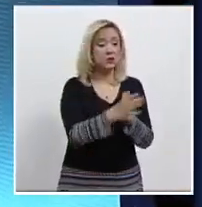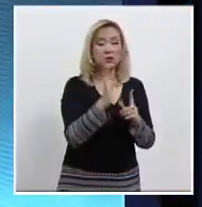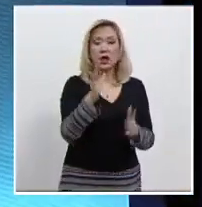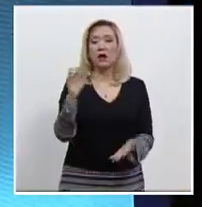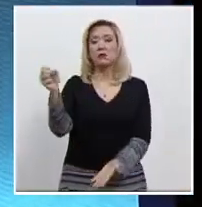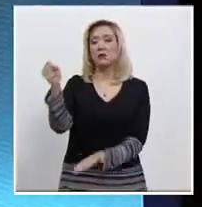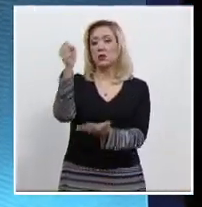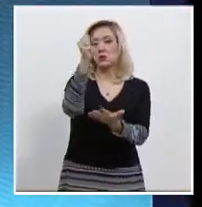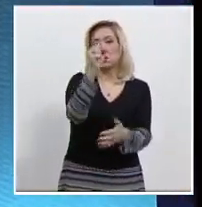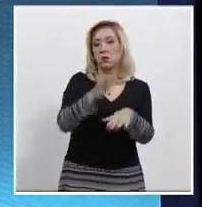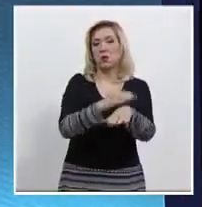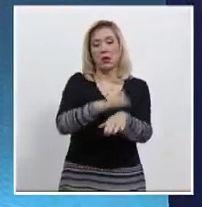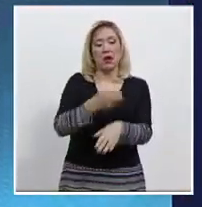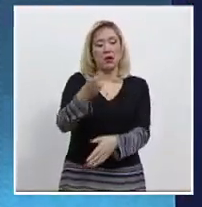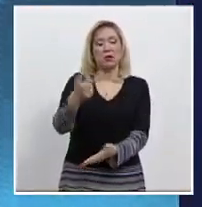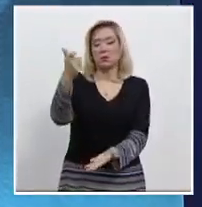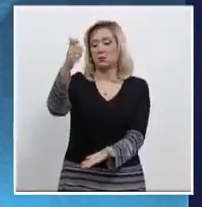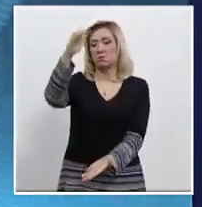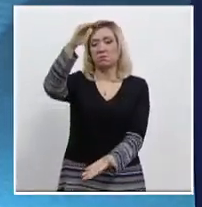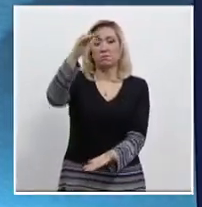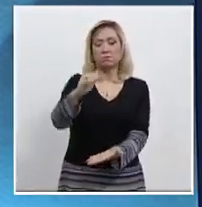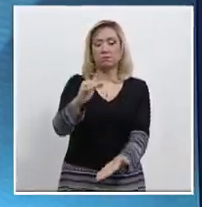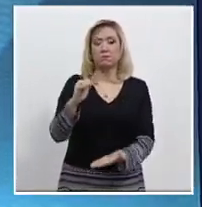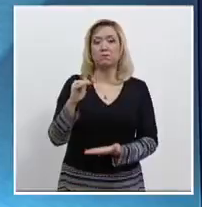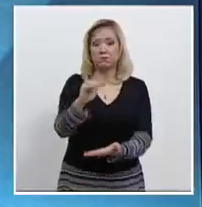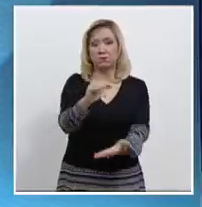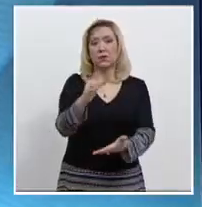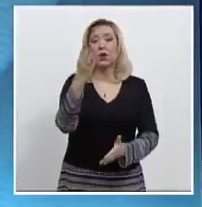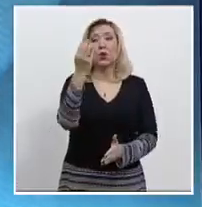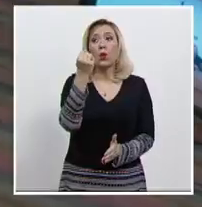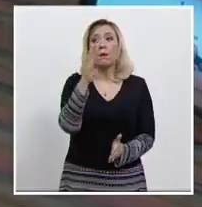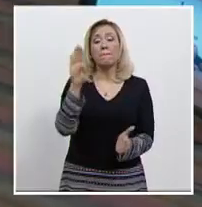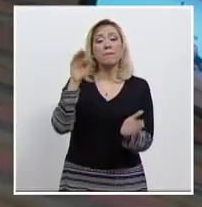para 2024, que prevé un gasto de